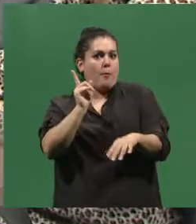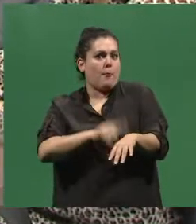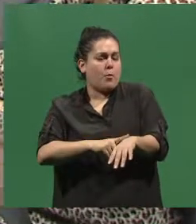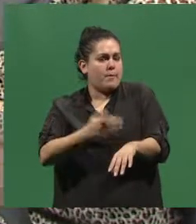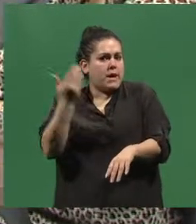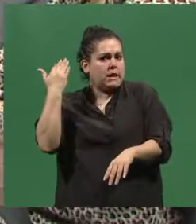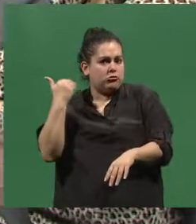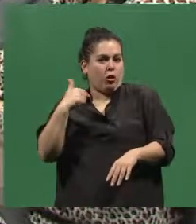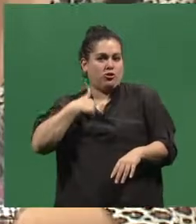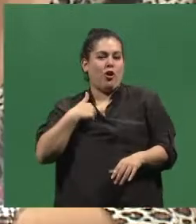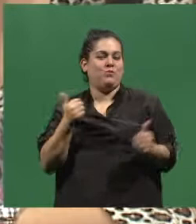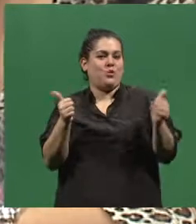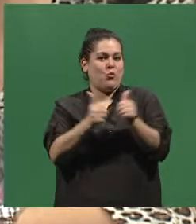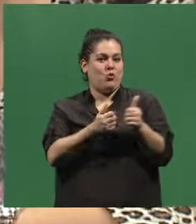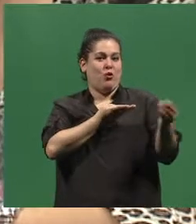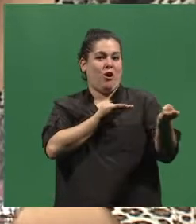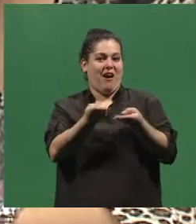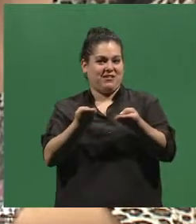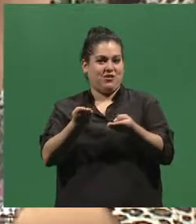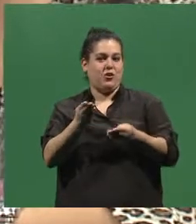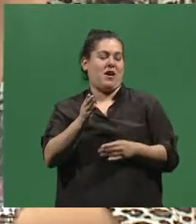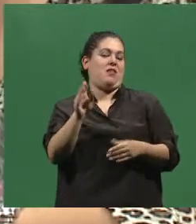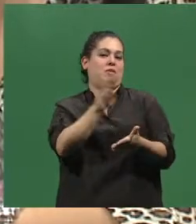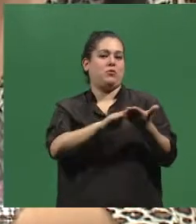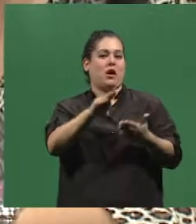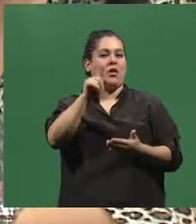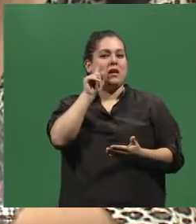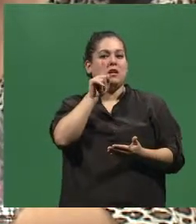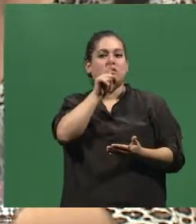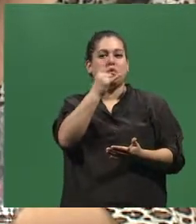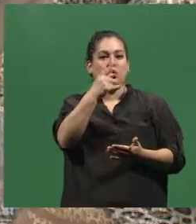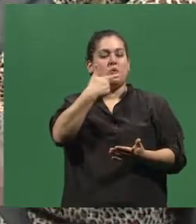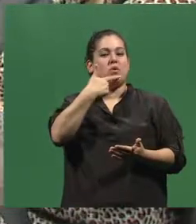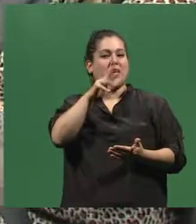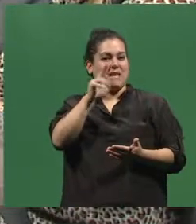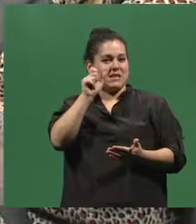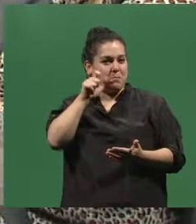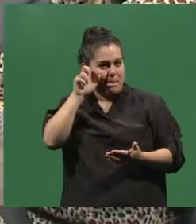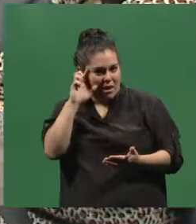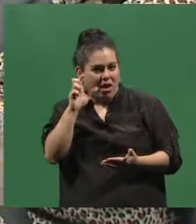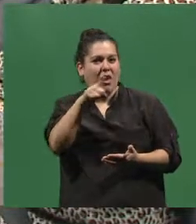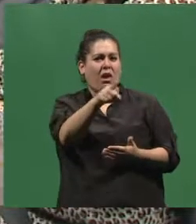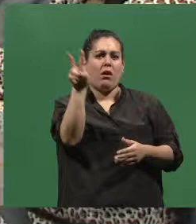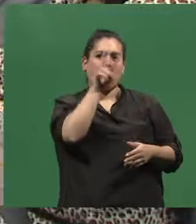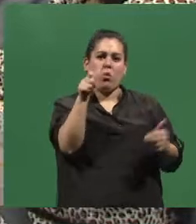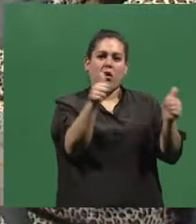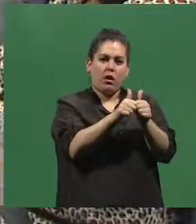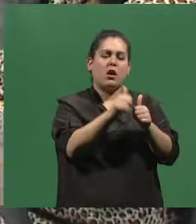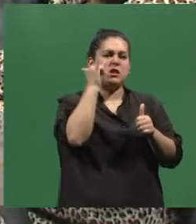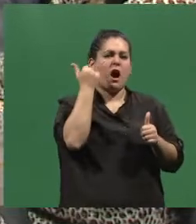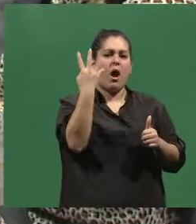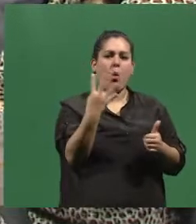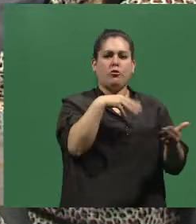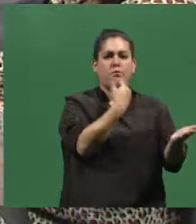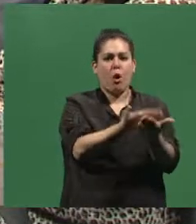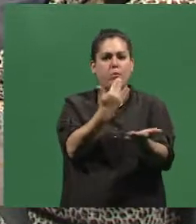momento era asesora de la diputada Iturraspe, autora de uno de los proyectos, que acompañaron 4 proyectos